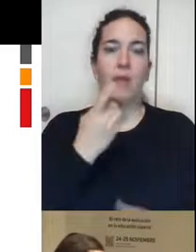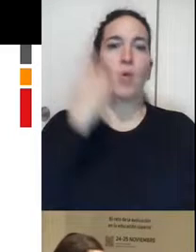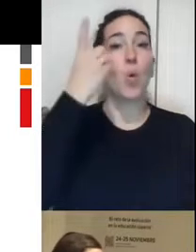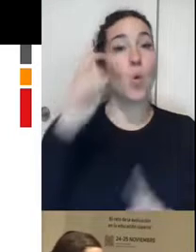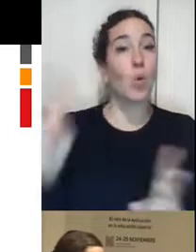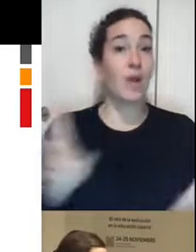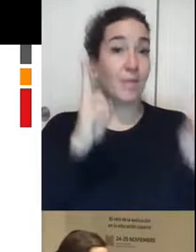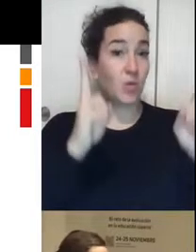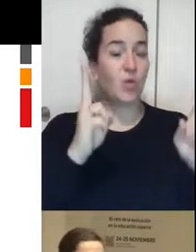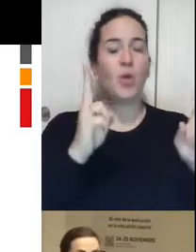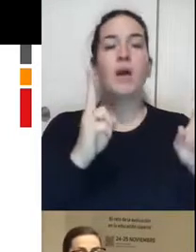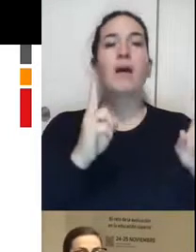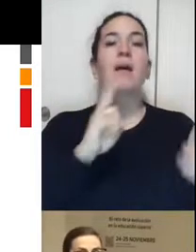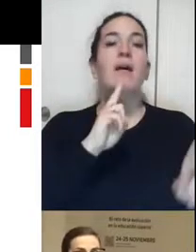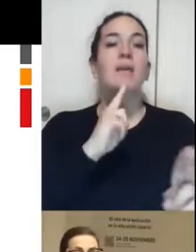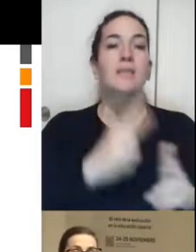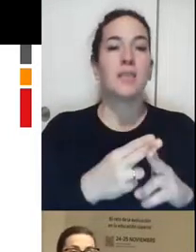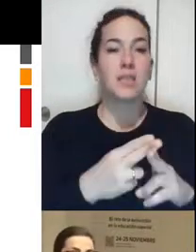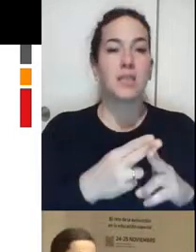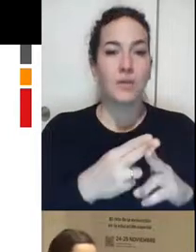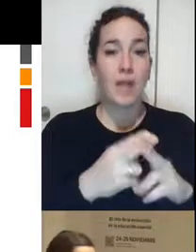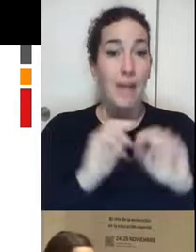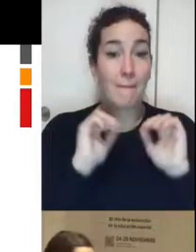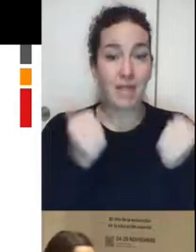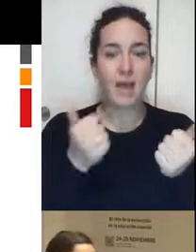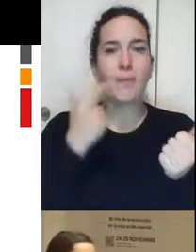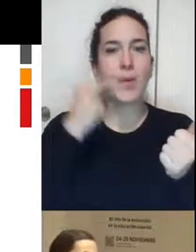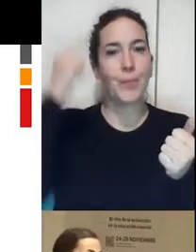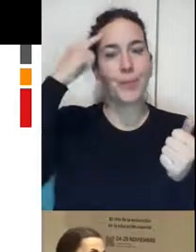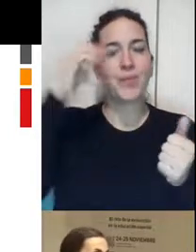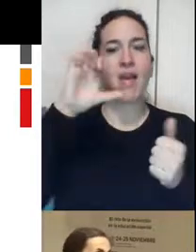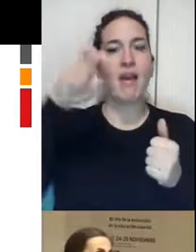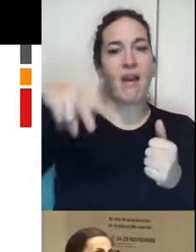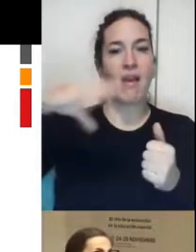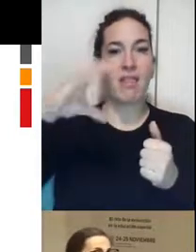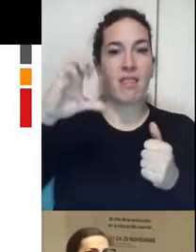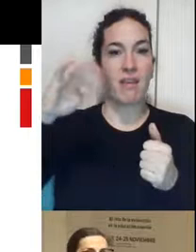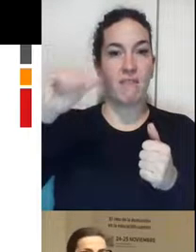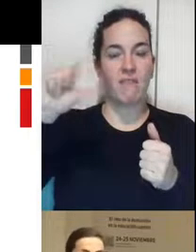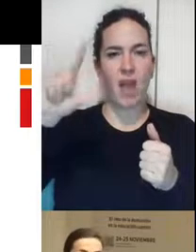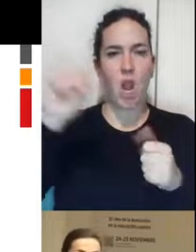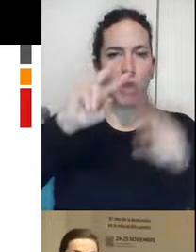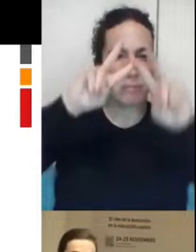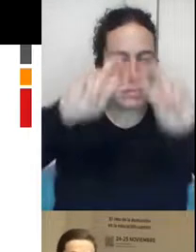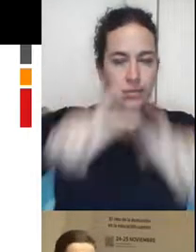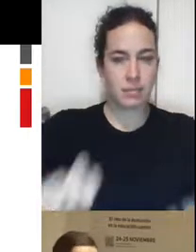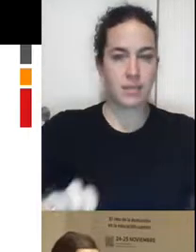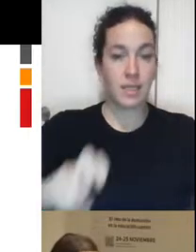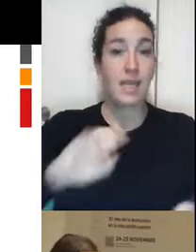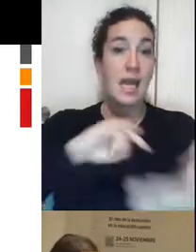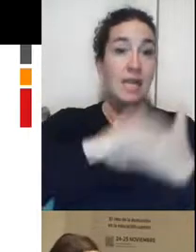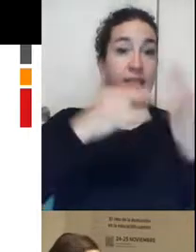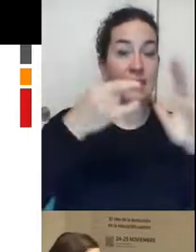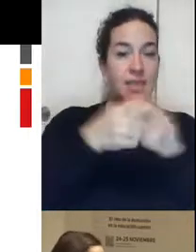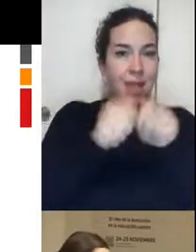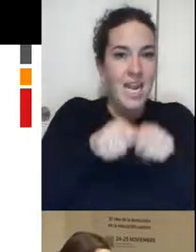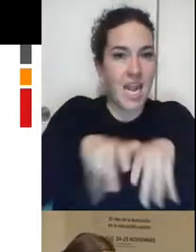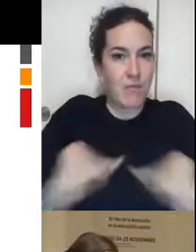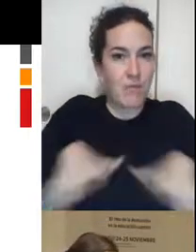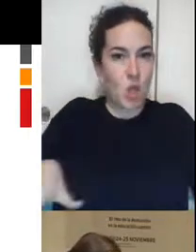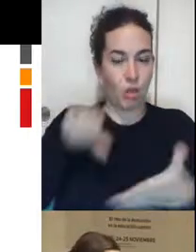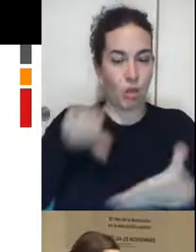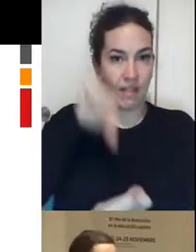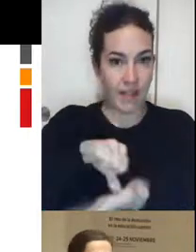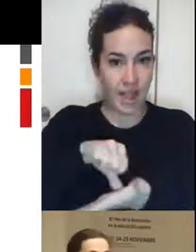capítulo inicial, Conociendo nuestro encéfalo, en el que tendrían que desarrollar contenidos sobre el sistema nervioso central y otros